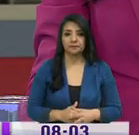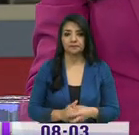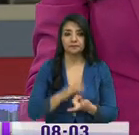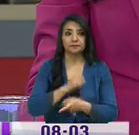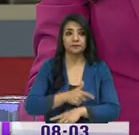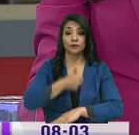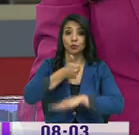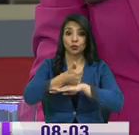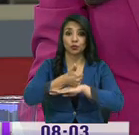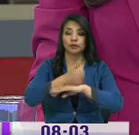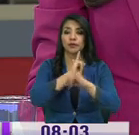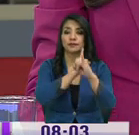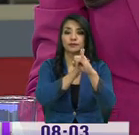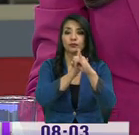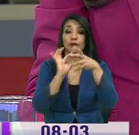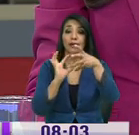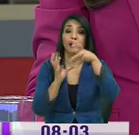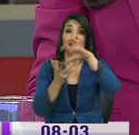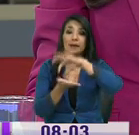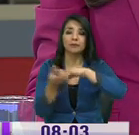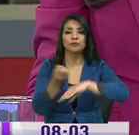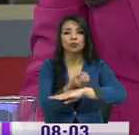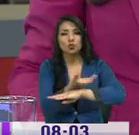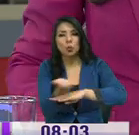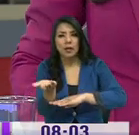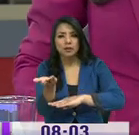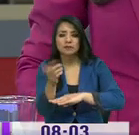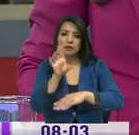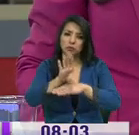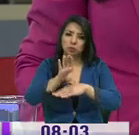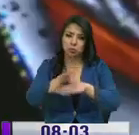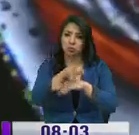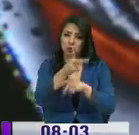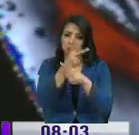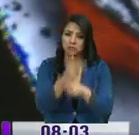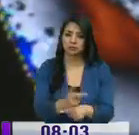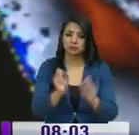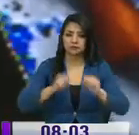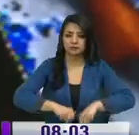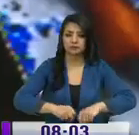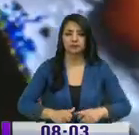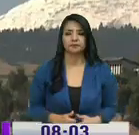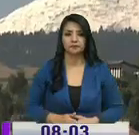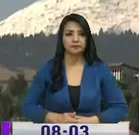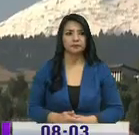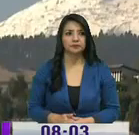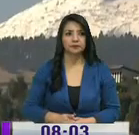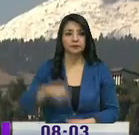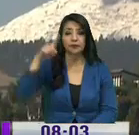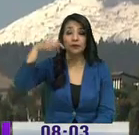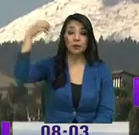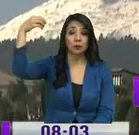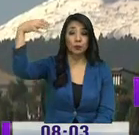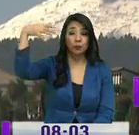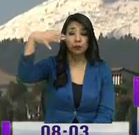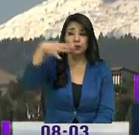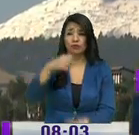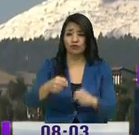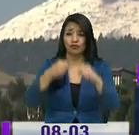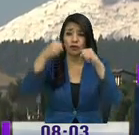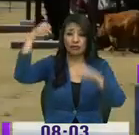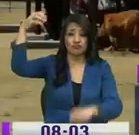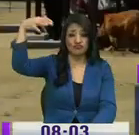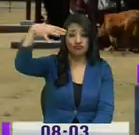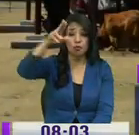Las autoridades del INAMI recomiendan tomar precauciones. Índices de radiación ultravioleta extremadamente